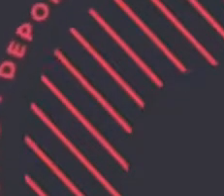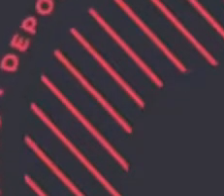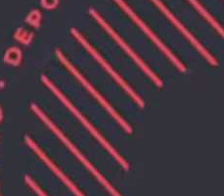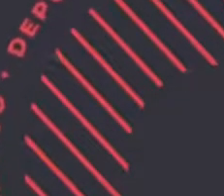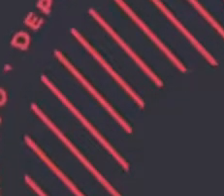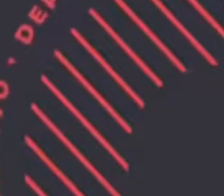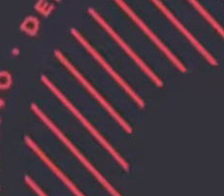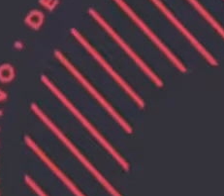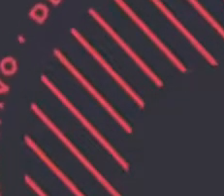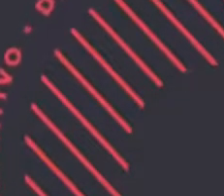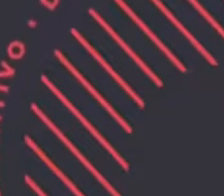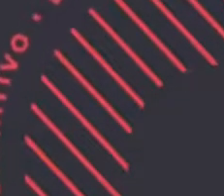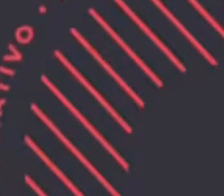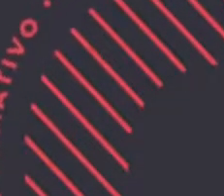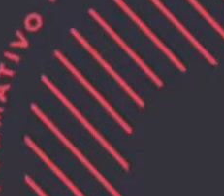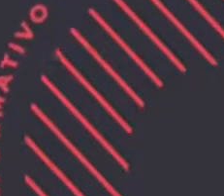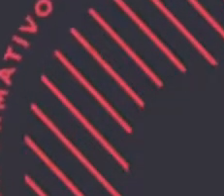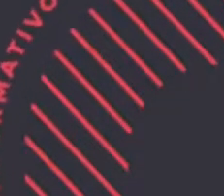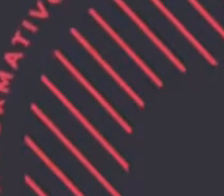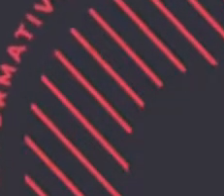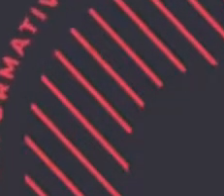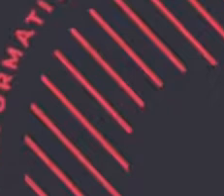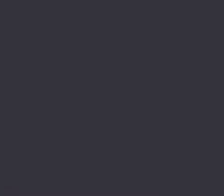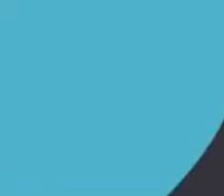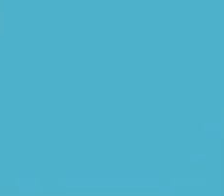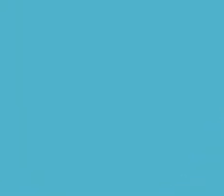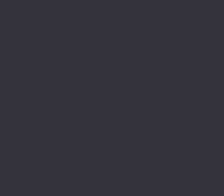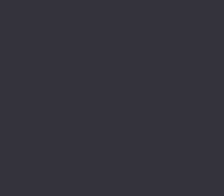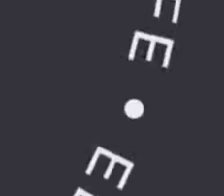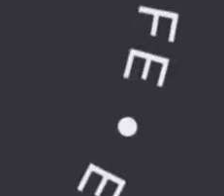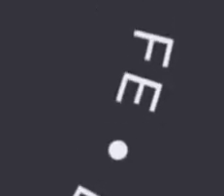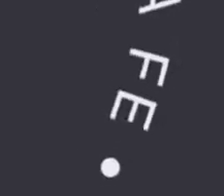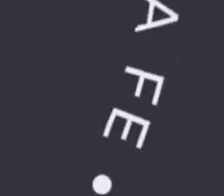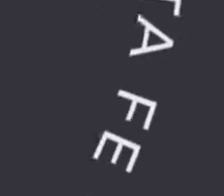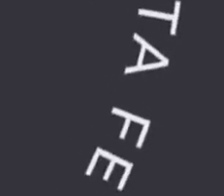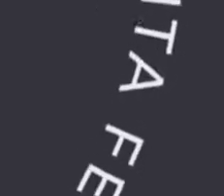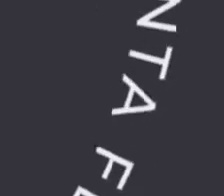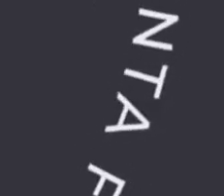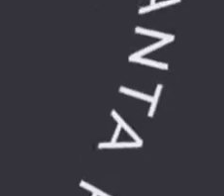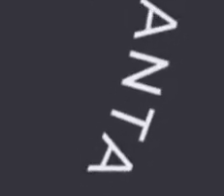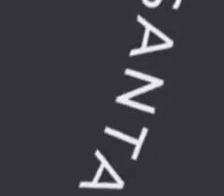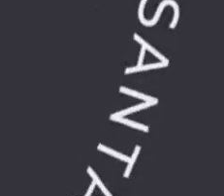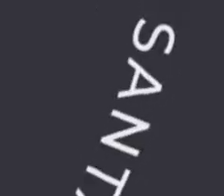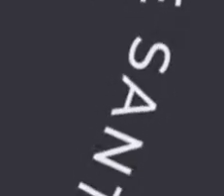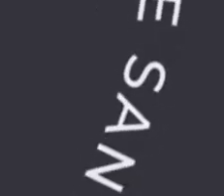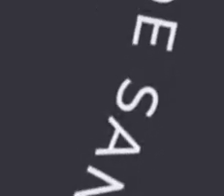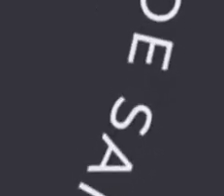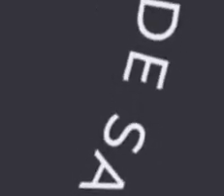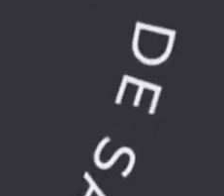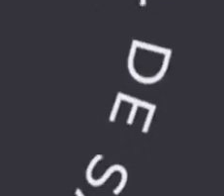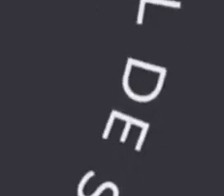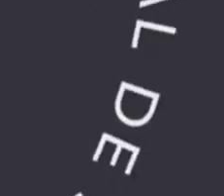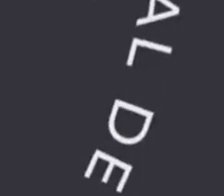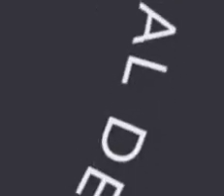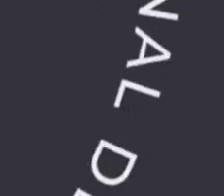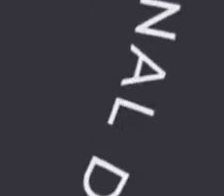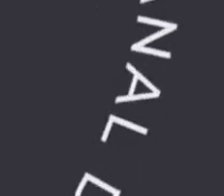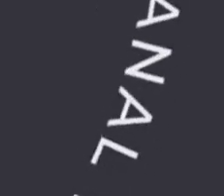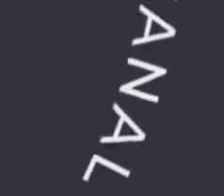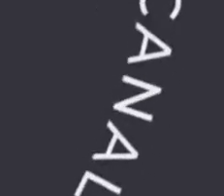de Cultura de Santa Fe. Este miércoles a las 22, capítulos 3 y 4, por el Canal de la